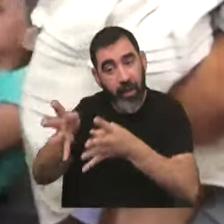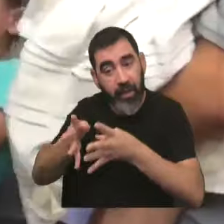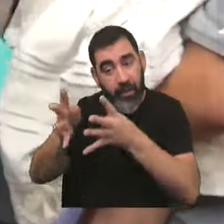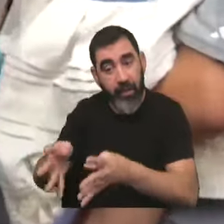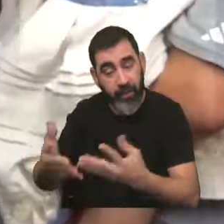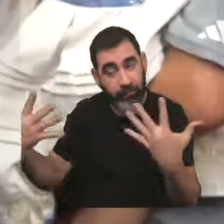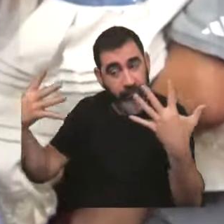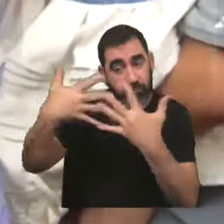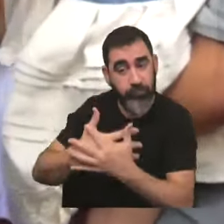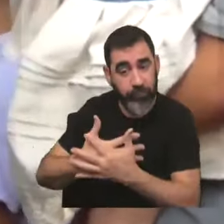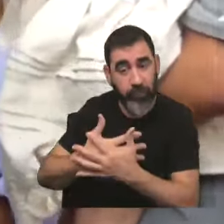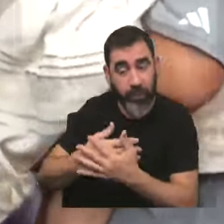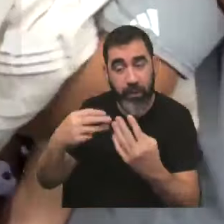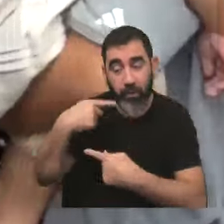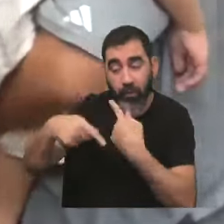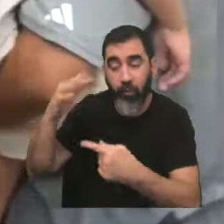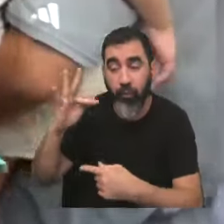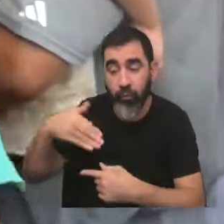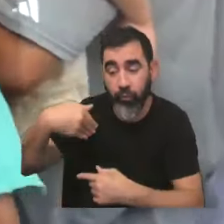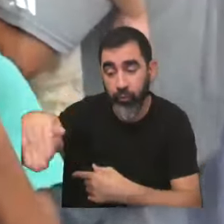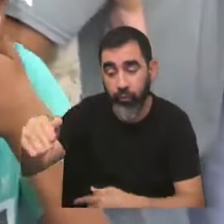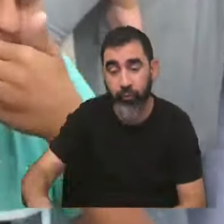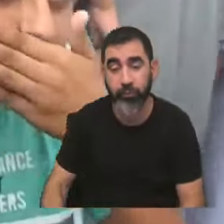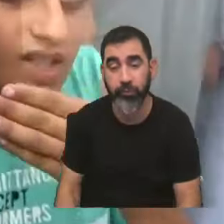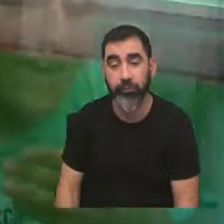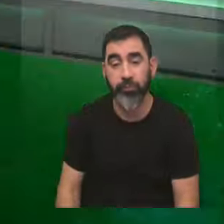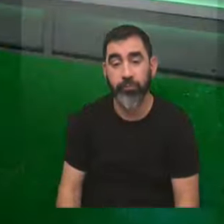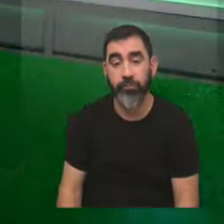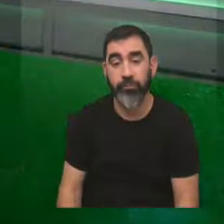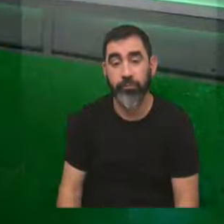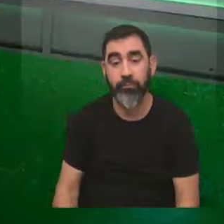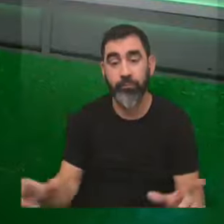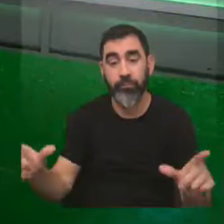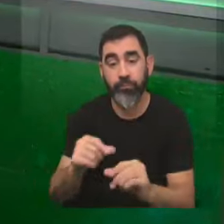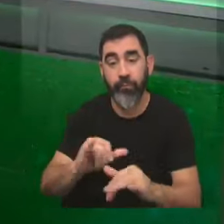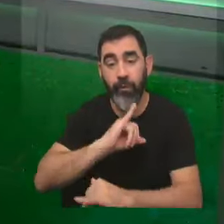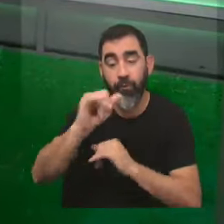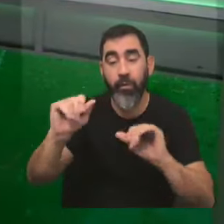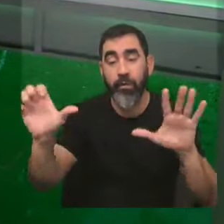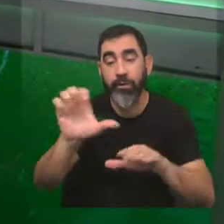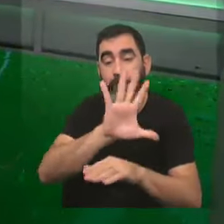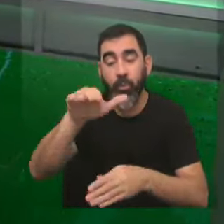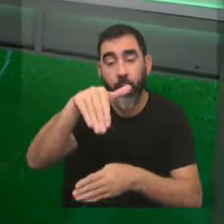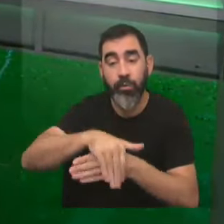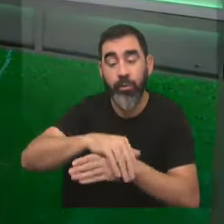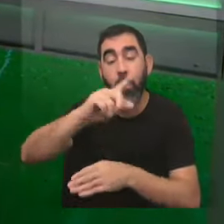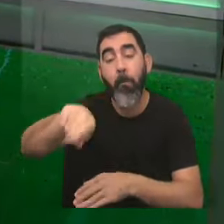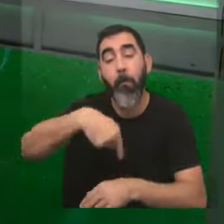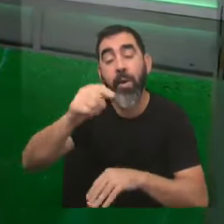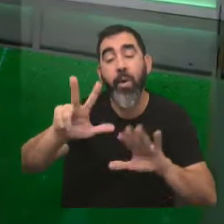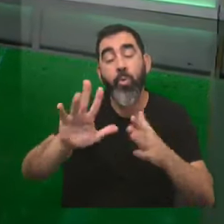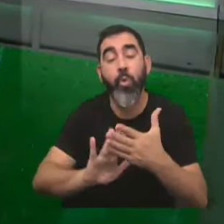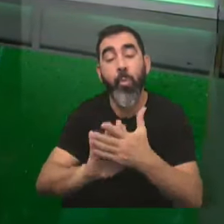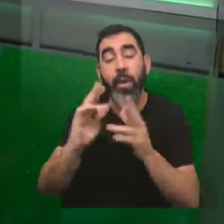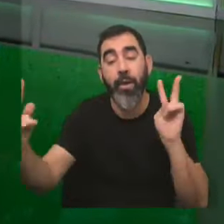afectará a toda las generaciones venideras nos vamos volvemos a las 18:55 con la edición central